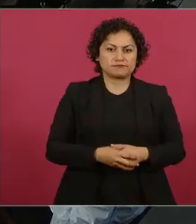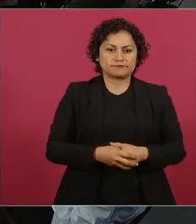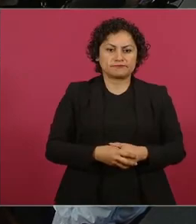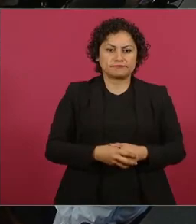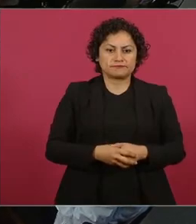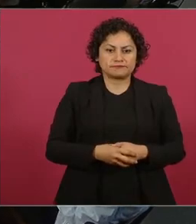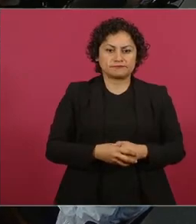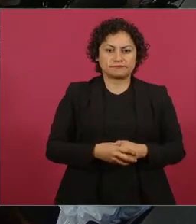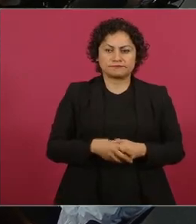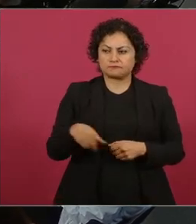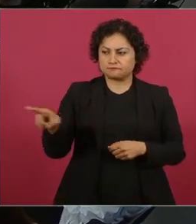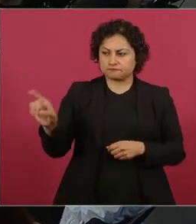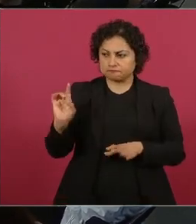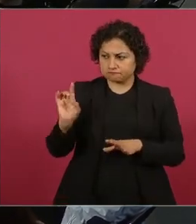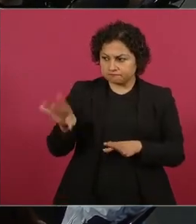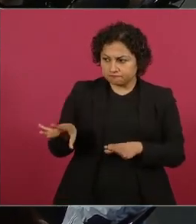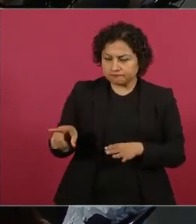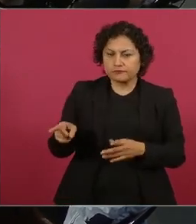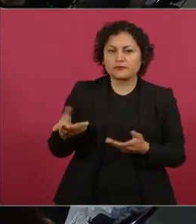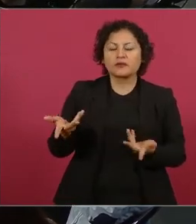la manda o